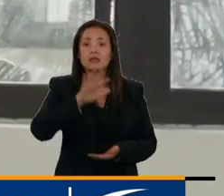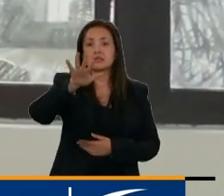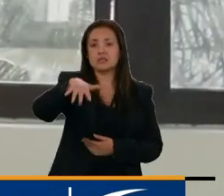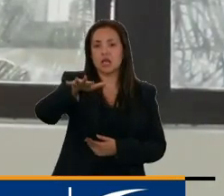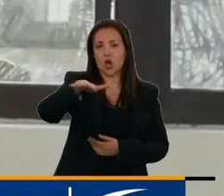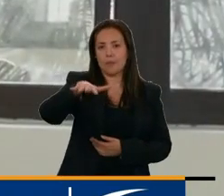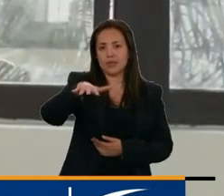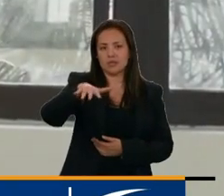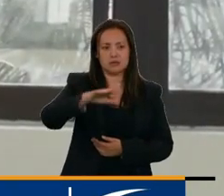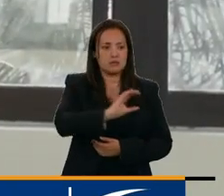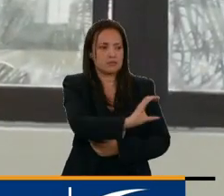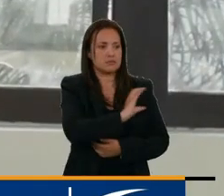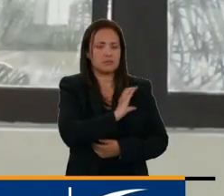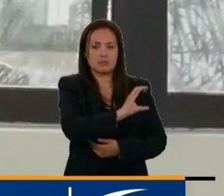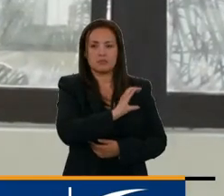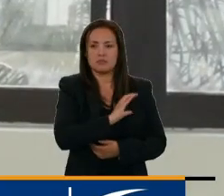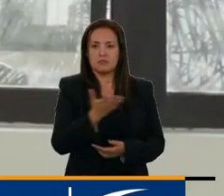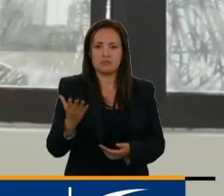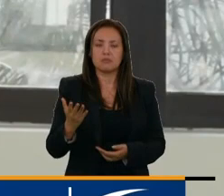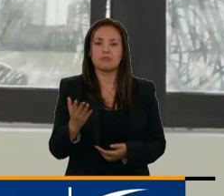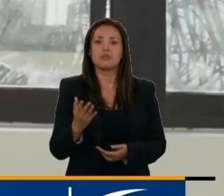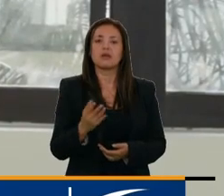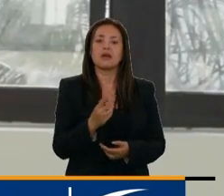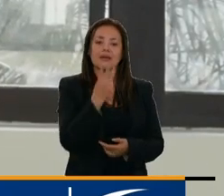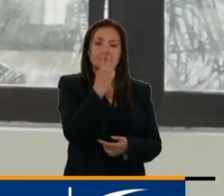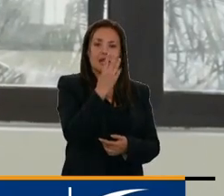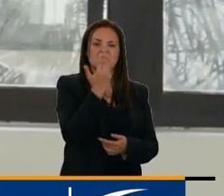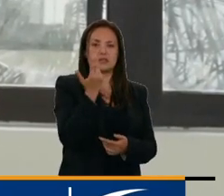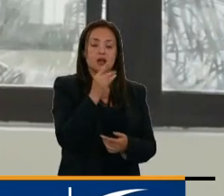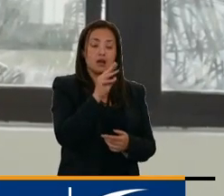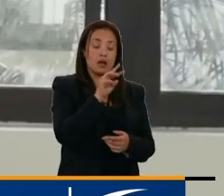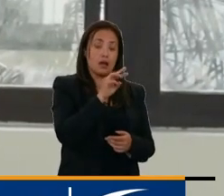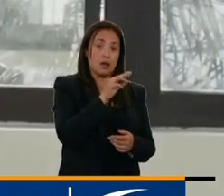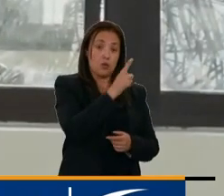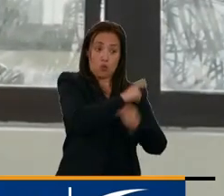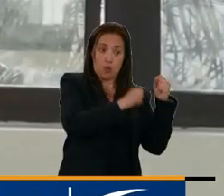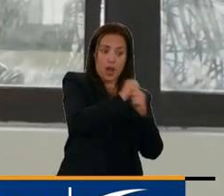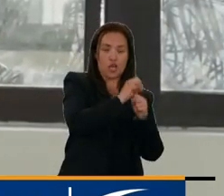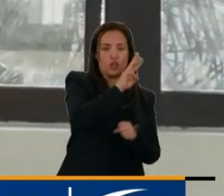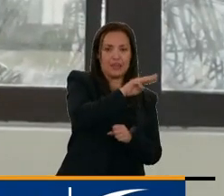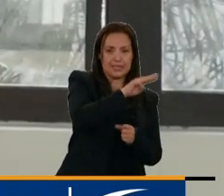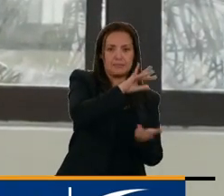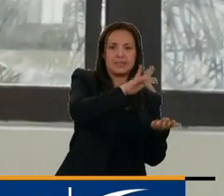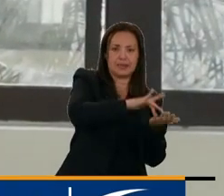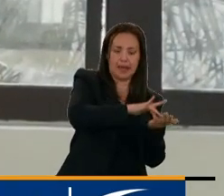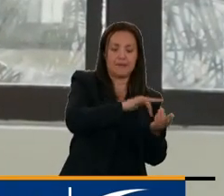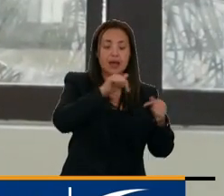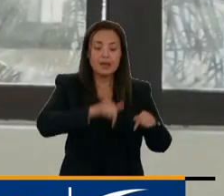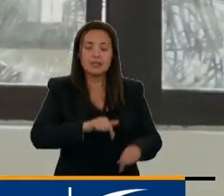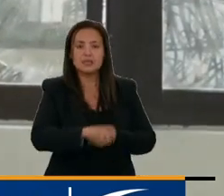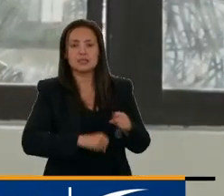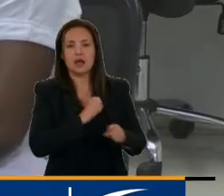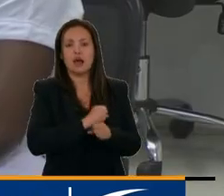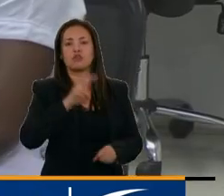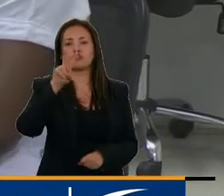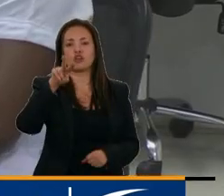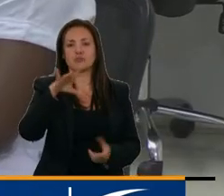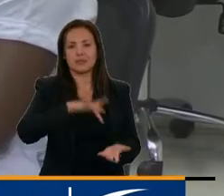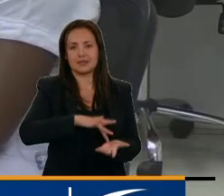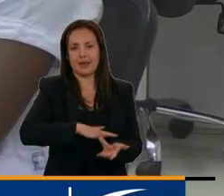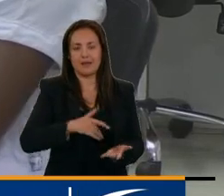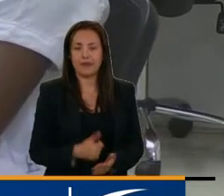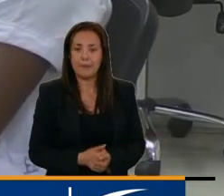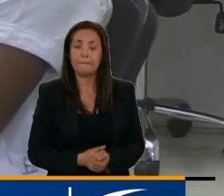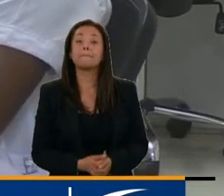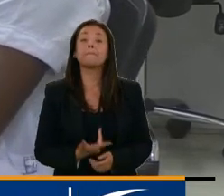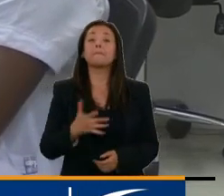meses de salario, 3 del año anterior y 2 de la presente anualidad. A las